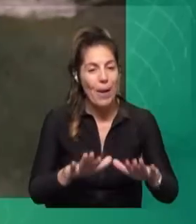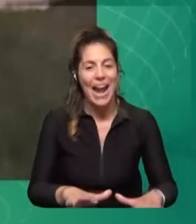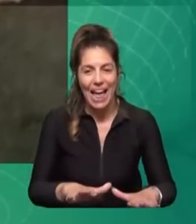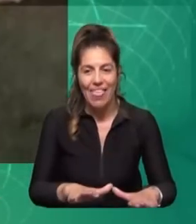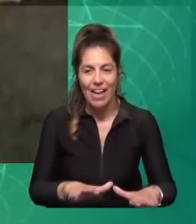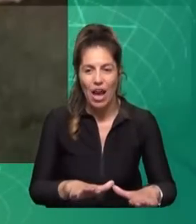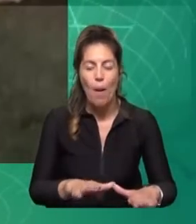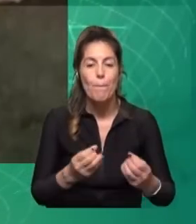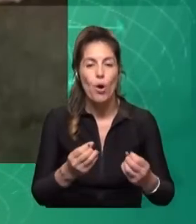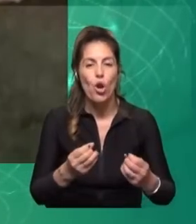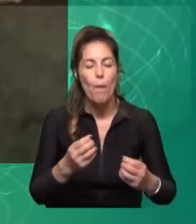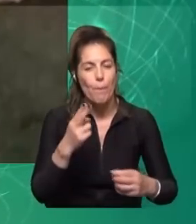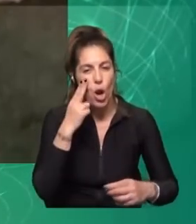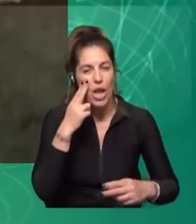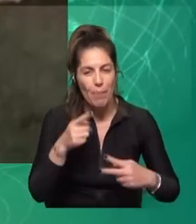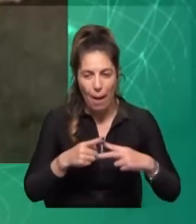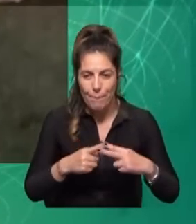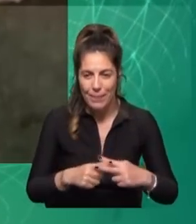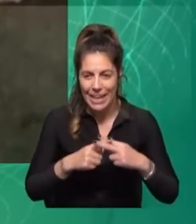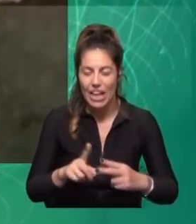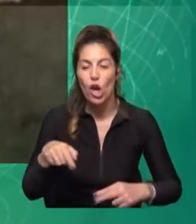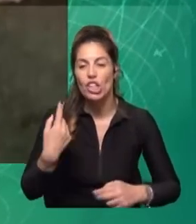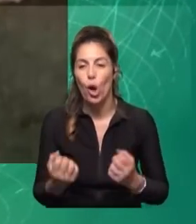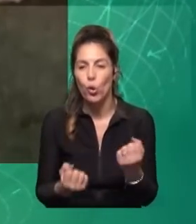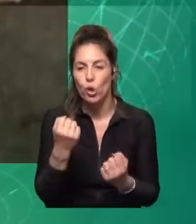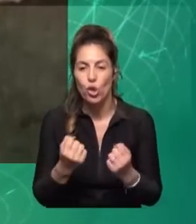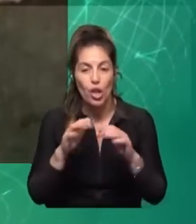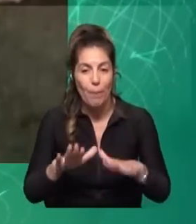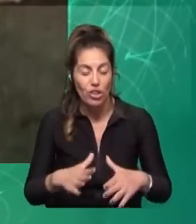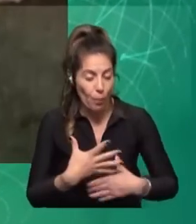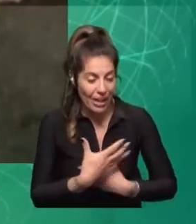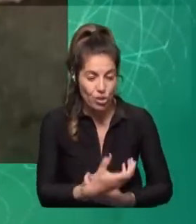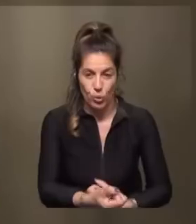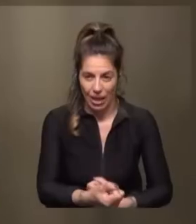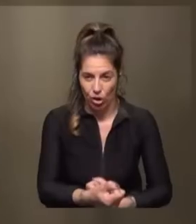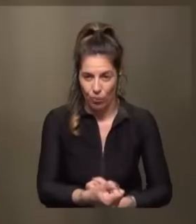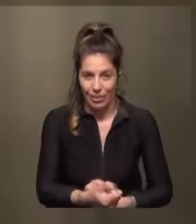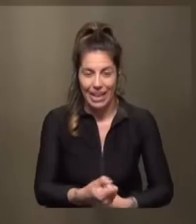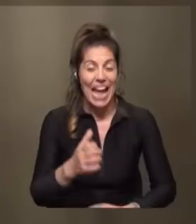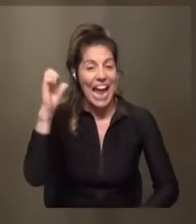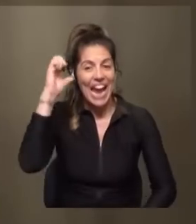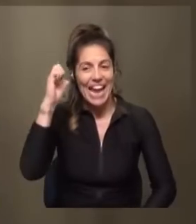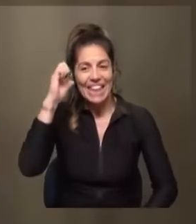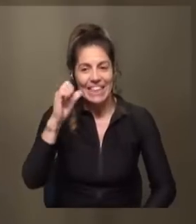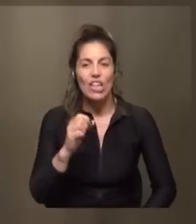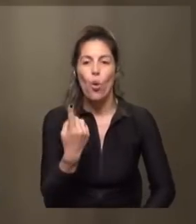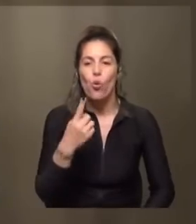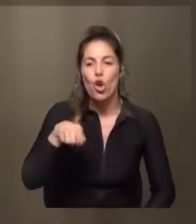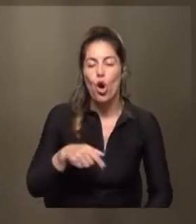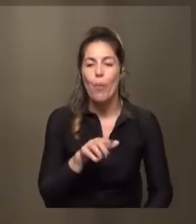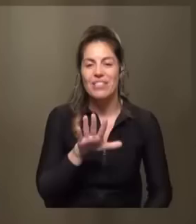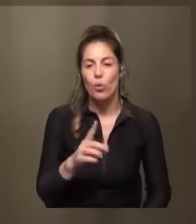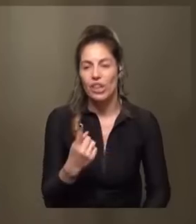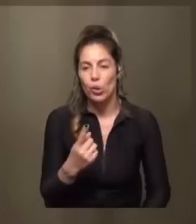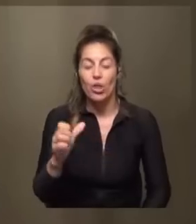parada en la banquina por desperfectos mecánicos y a otro coche que se detuvo para auxiliarla el edil circulaba con 1,51